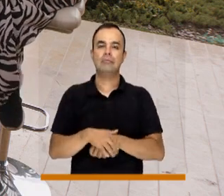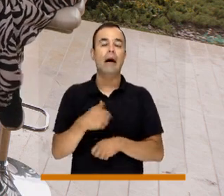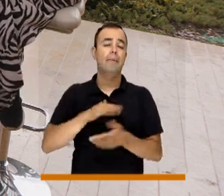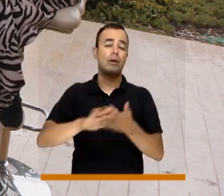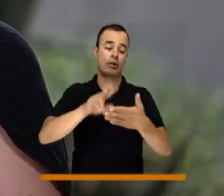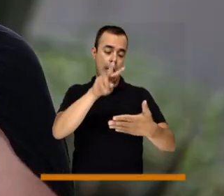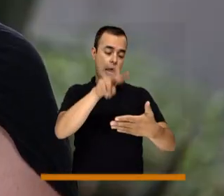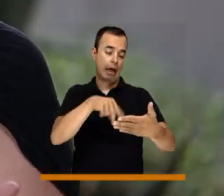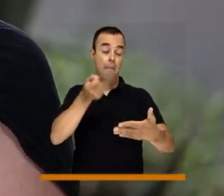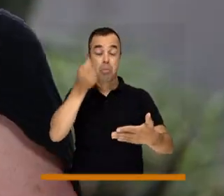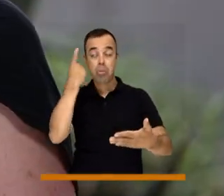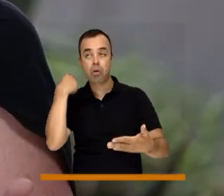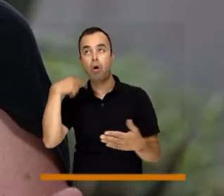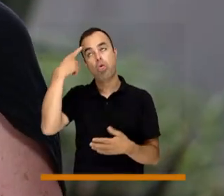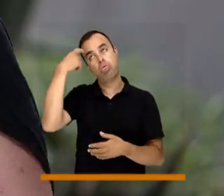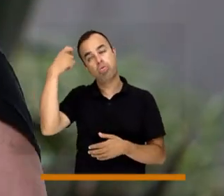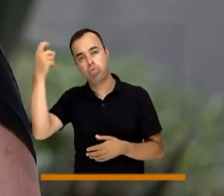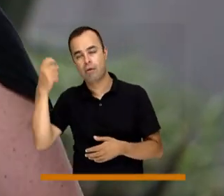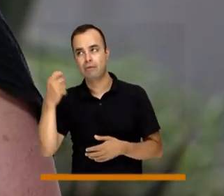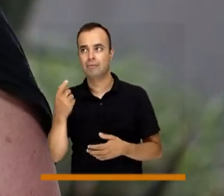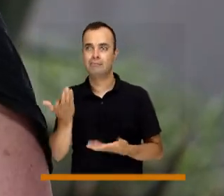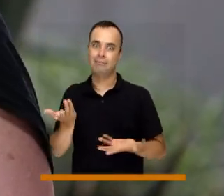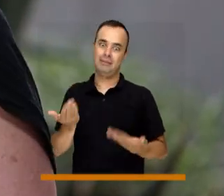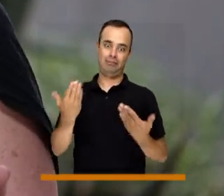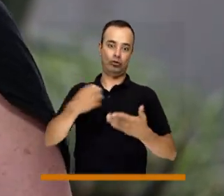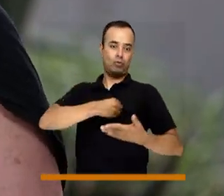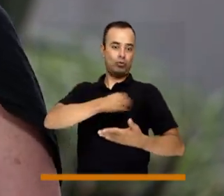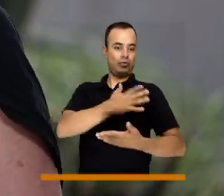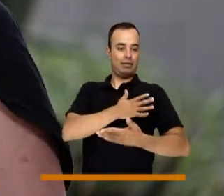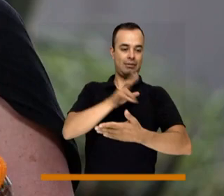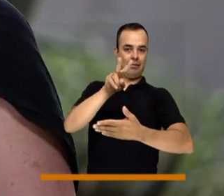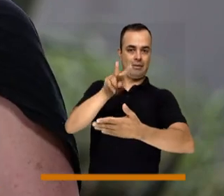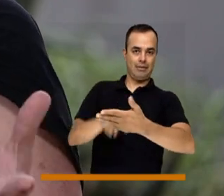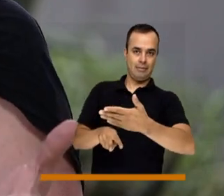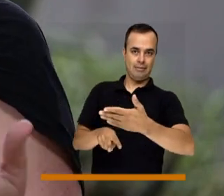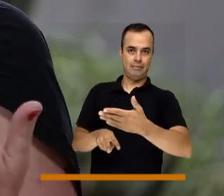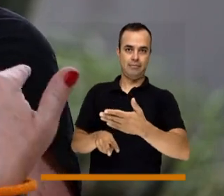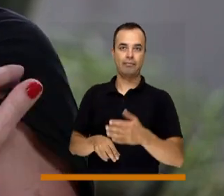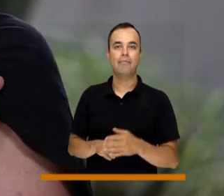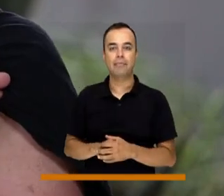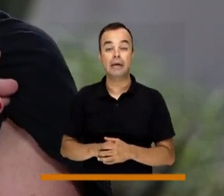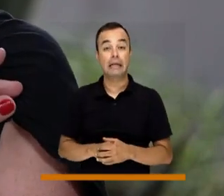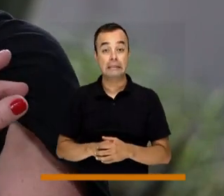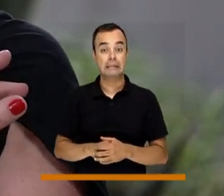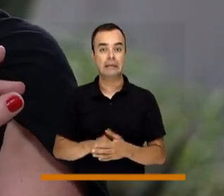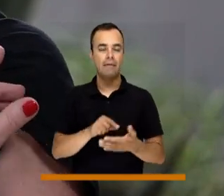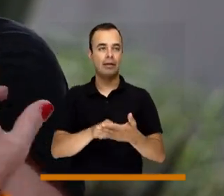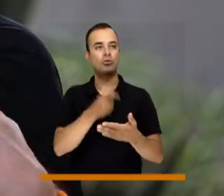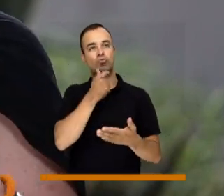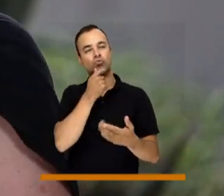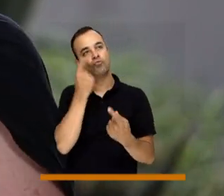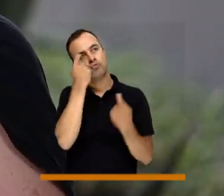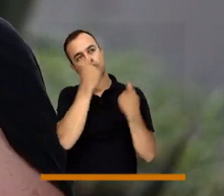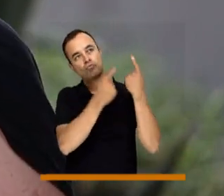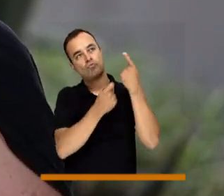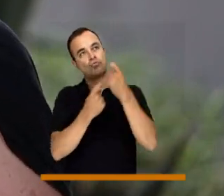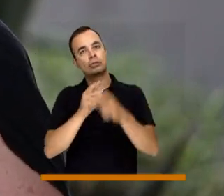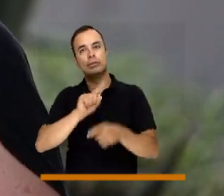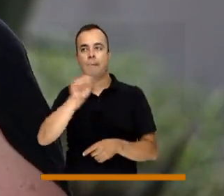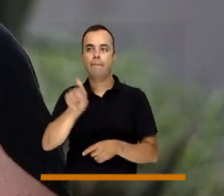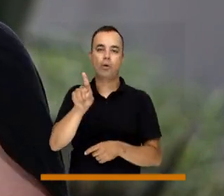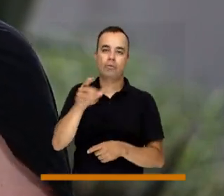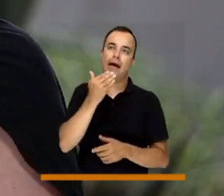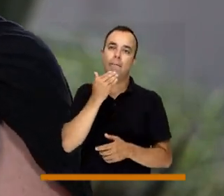me desconcentro, yo nunca he leído. Pues es la oportunidad de empezar. La primera pregunta es a mí que me interesa. Quiero saber